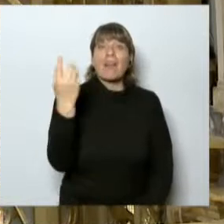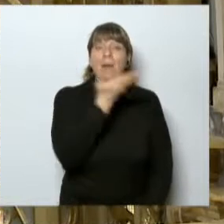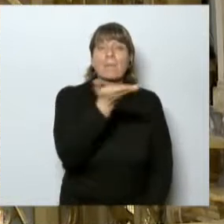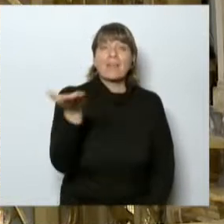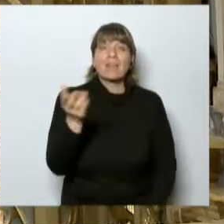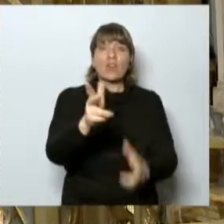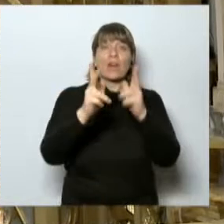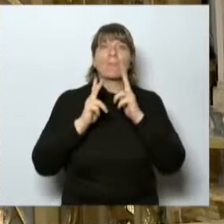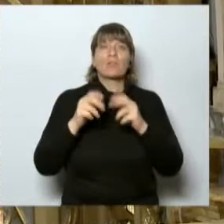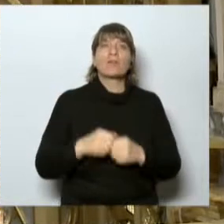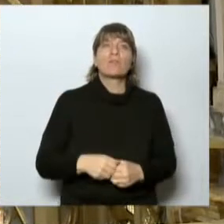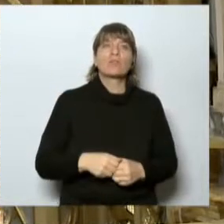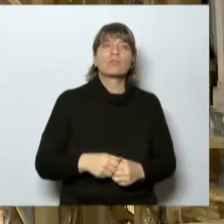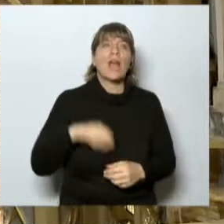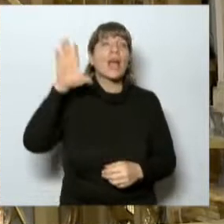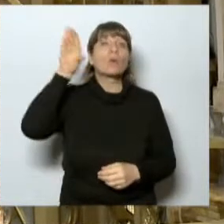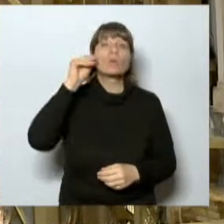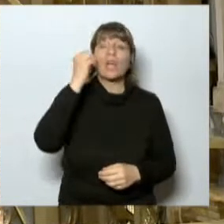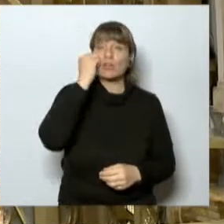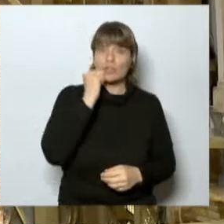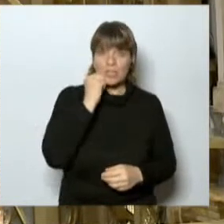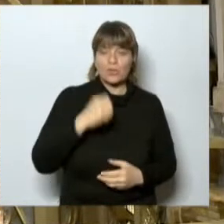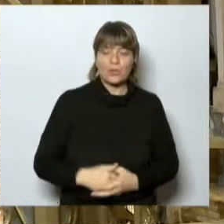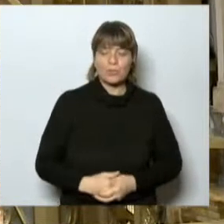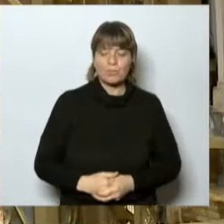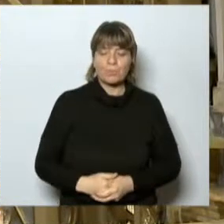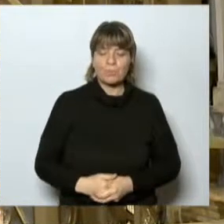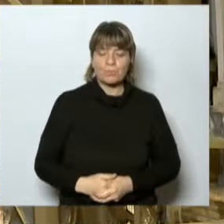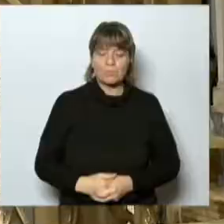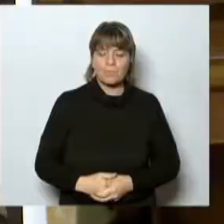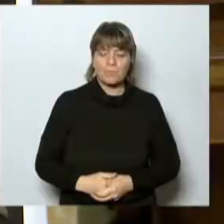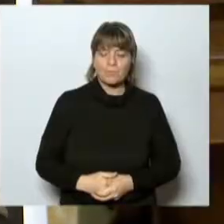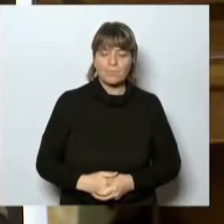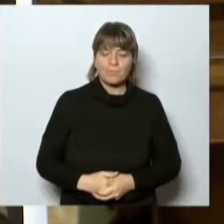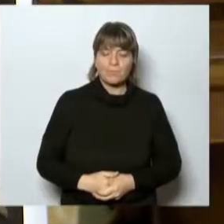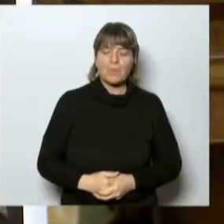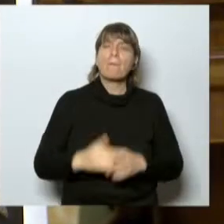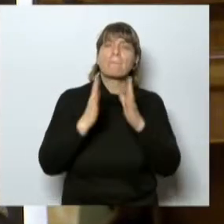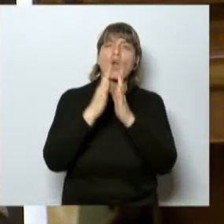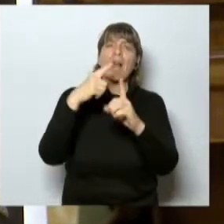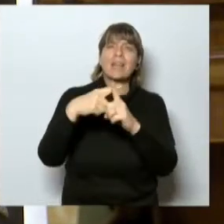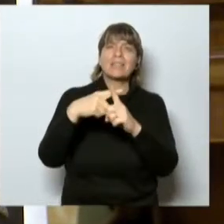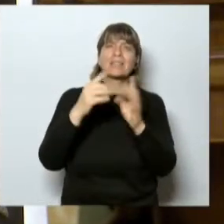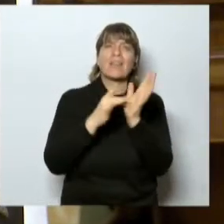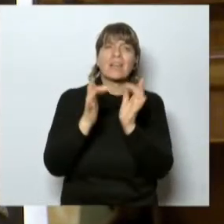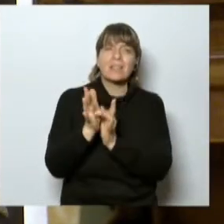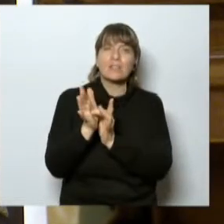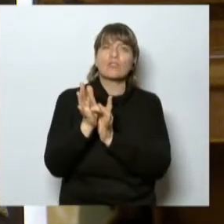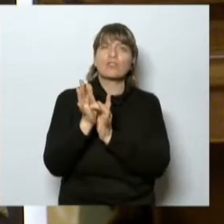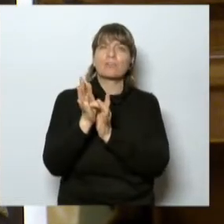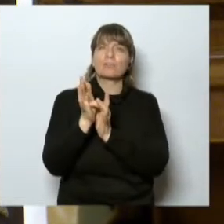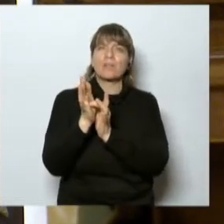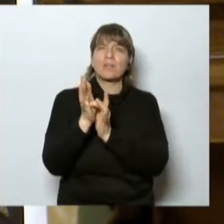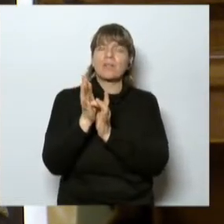intención respondemos, escúchanos, Señor. Por la Iglesia de Cristo, para que